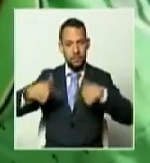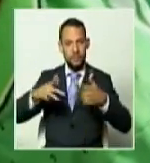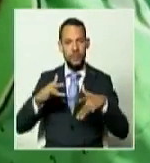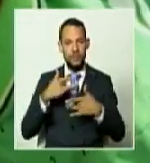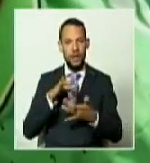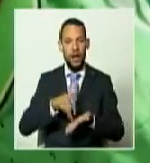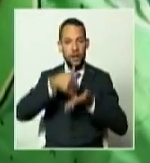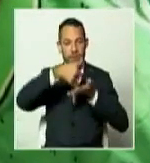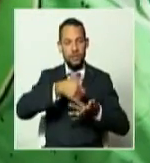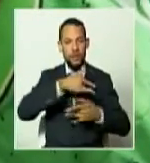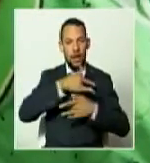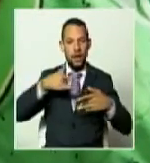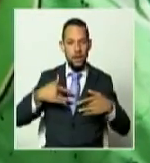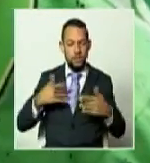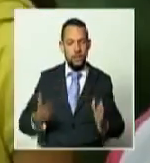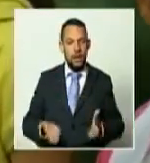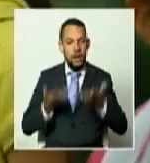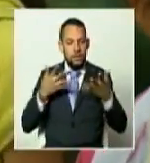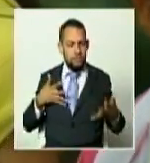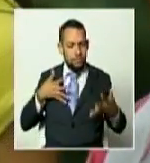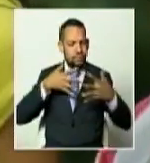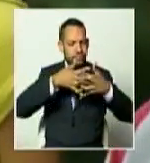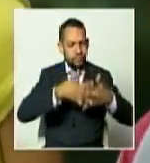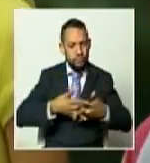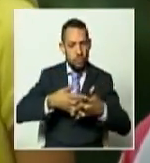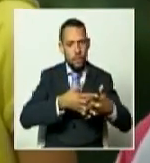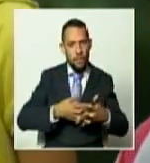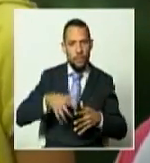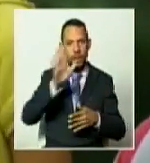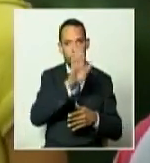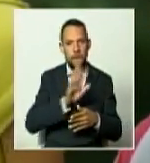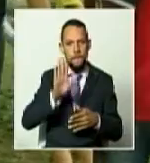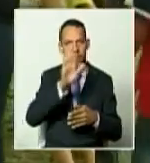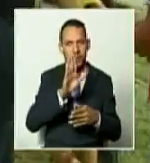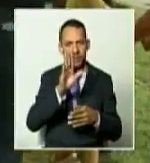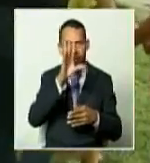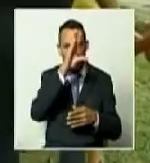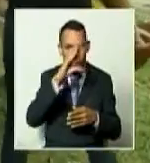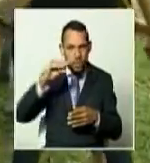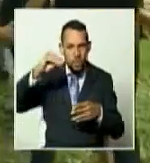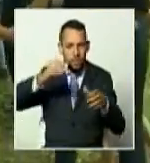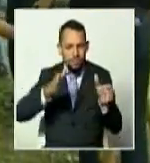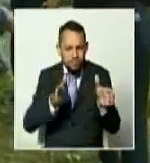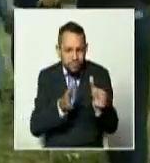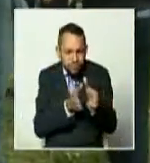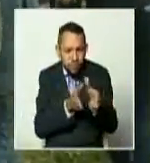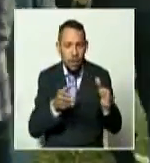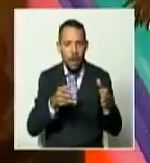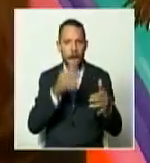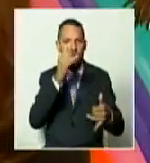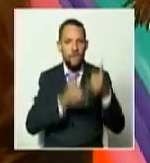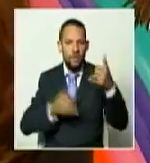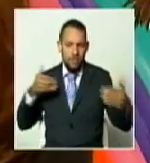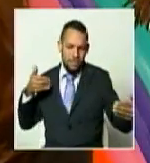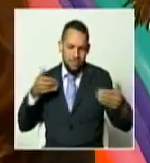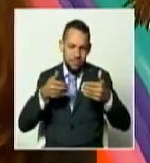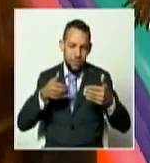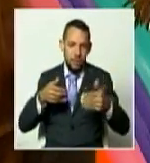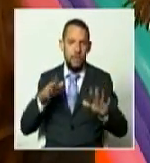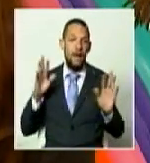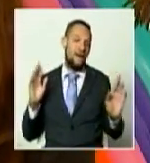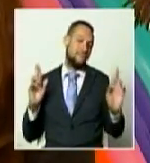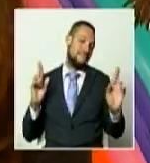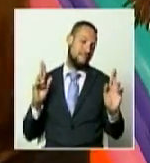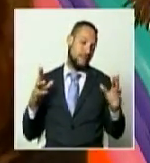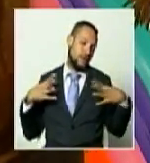bueno, la idea es recibir apoyo porque somos el departamento más pequeñito entre los finalistas de esta categoría.